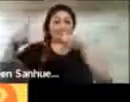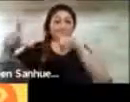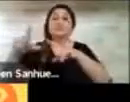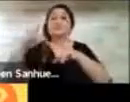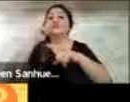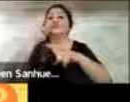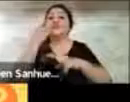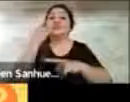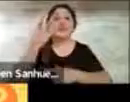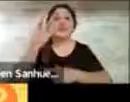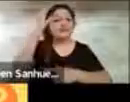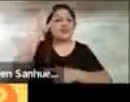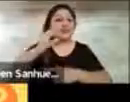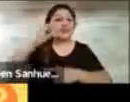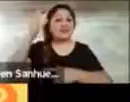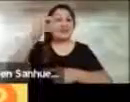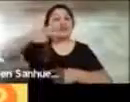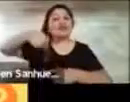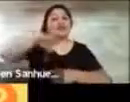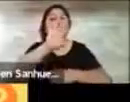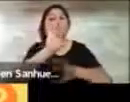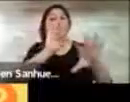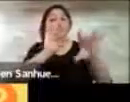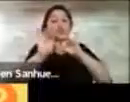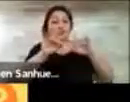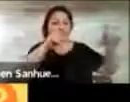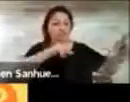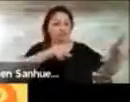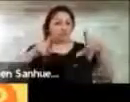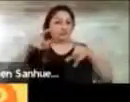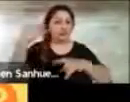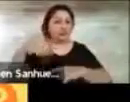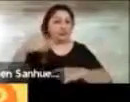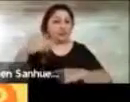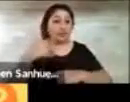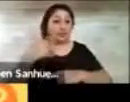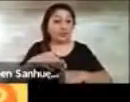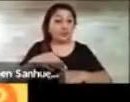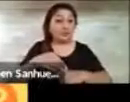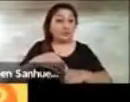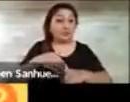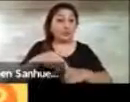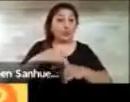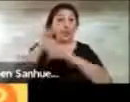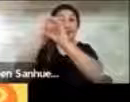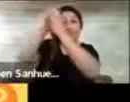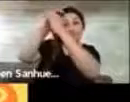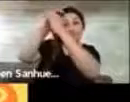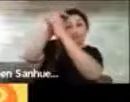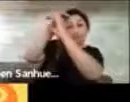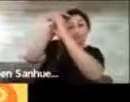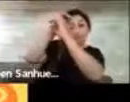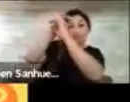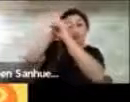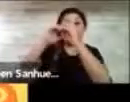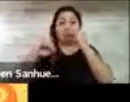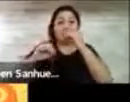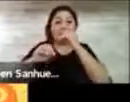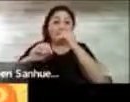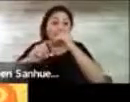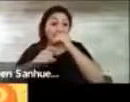hemos elegido como áreas científicas importantes, que son la astronomía, la biología,